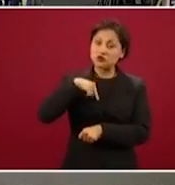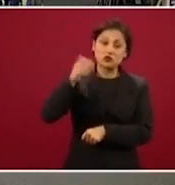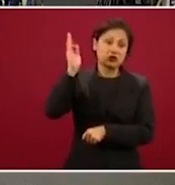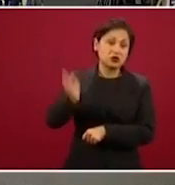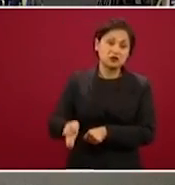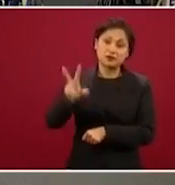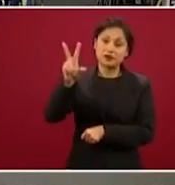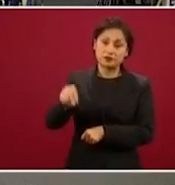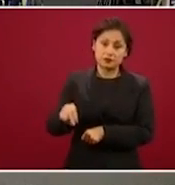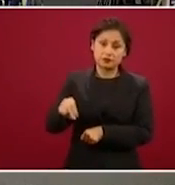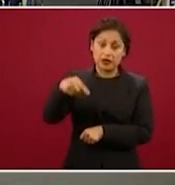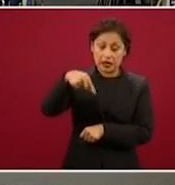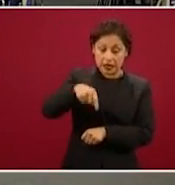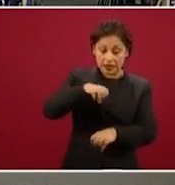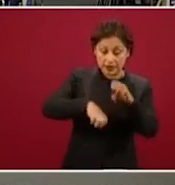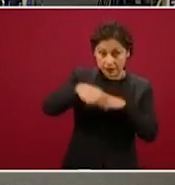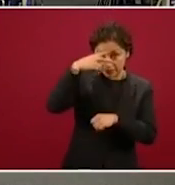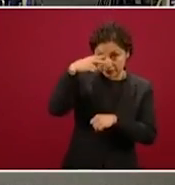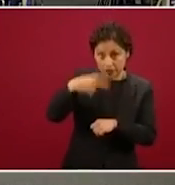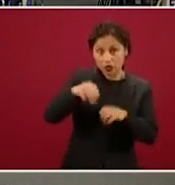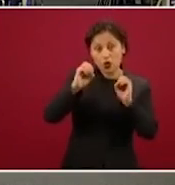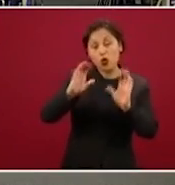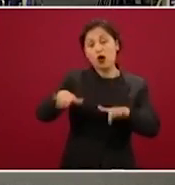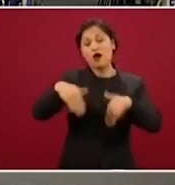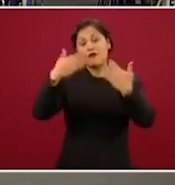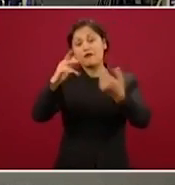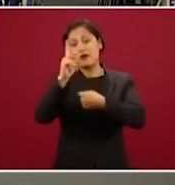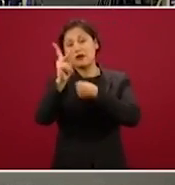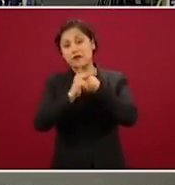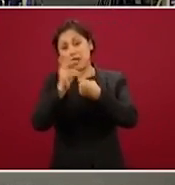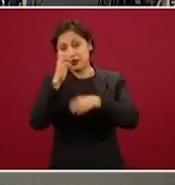Bueno, ¿ya?